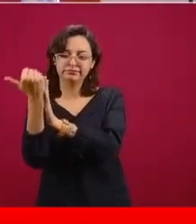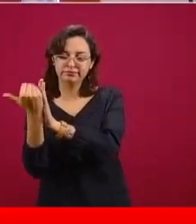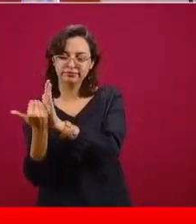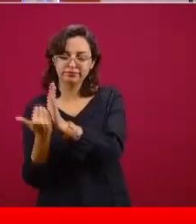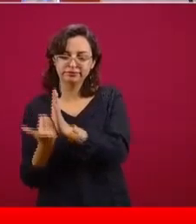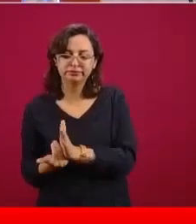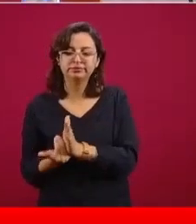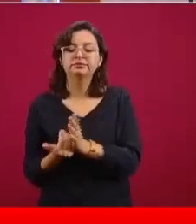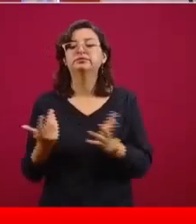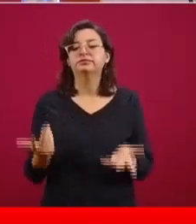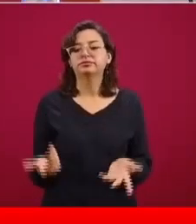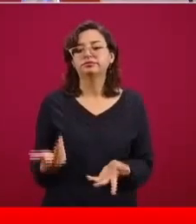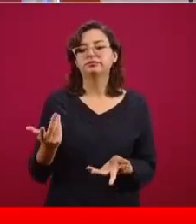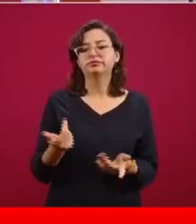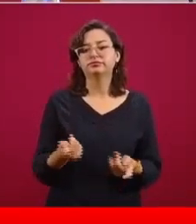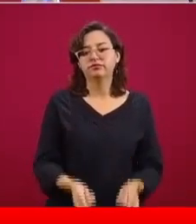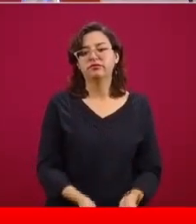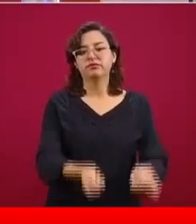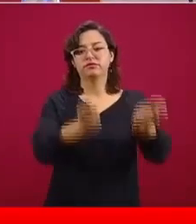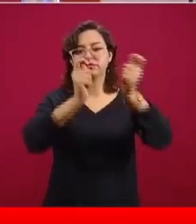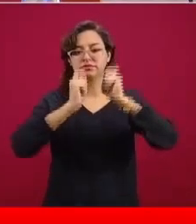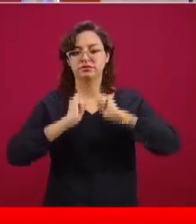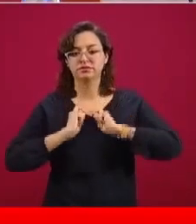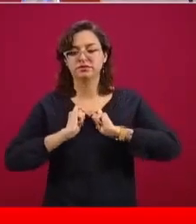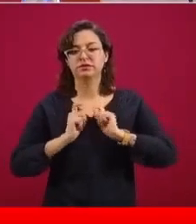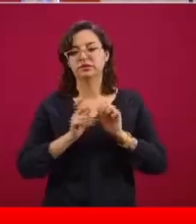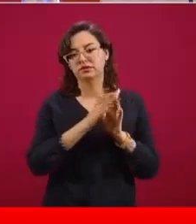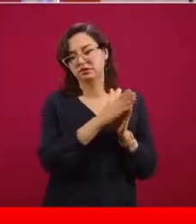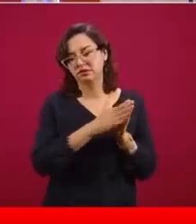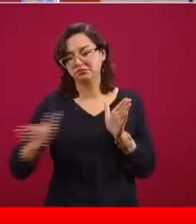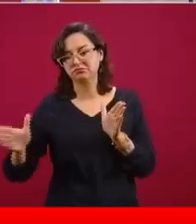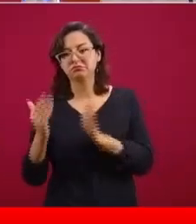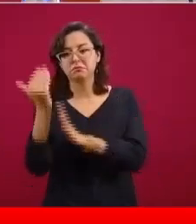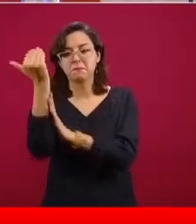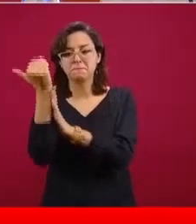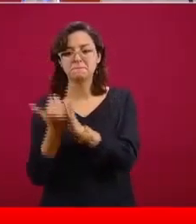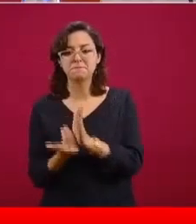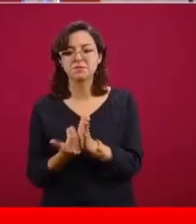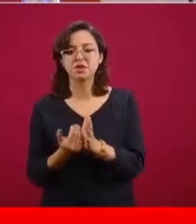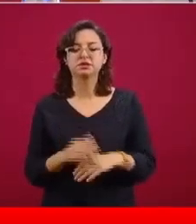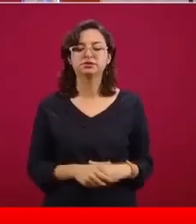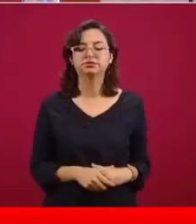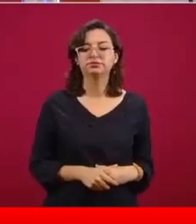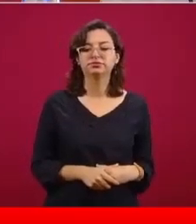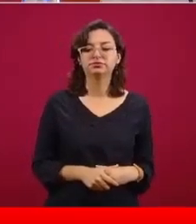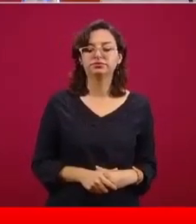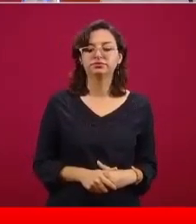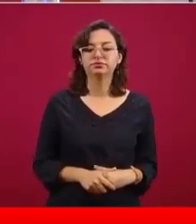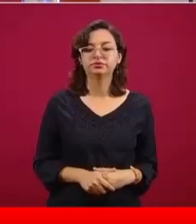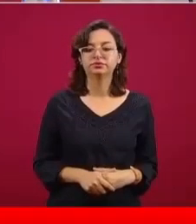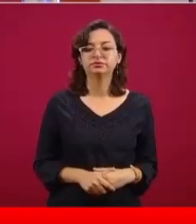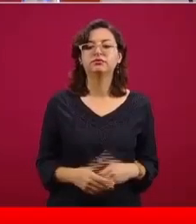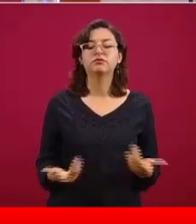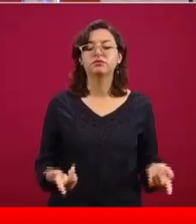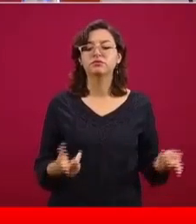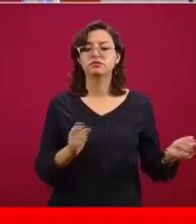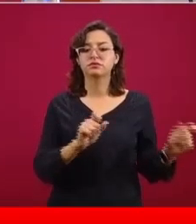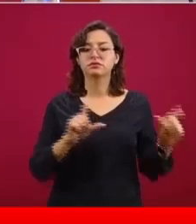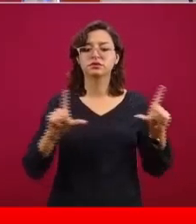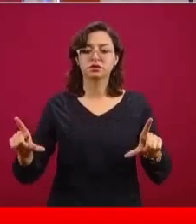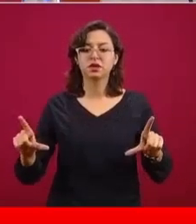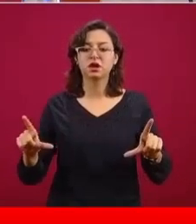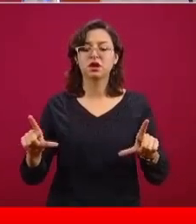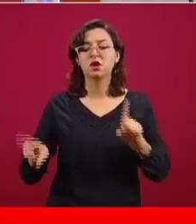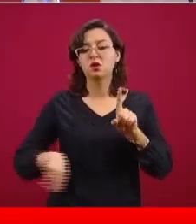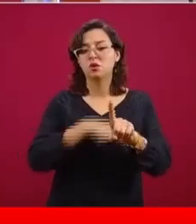nosotros es la responsabilidad del gobierno adelante por favor el robo total por entidad